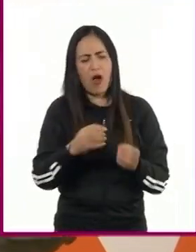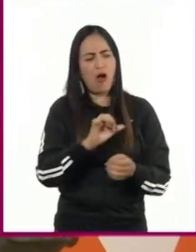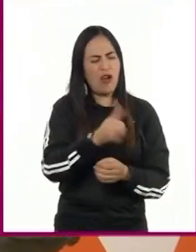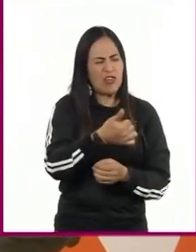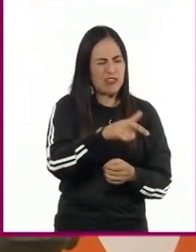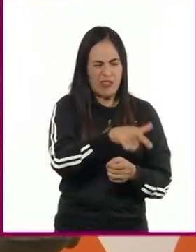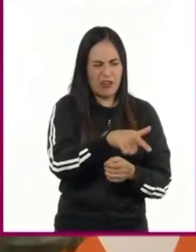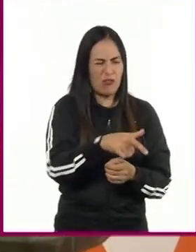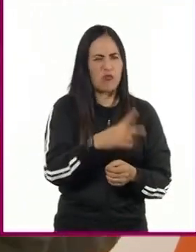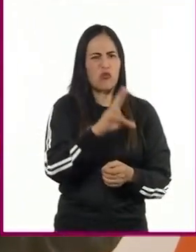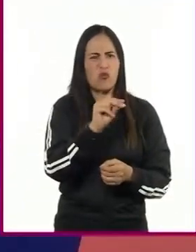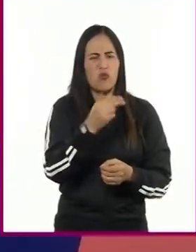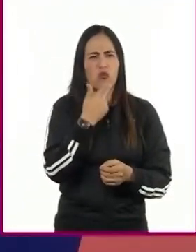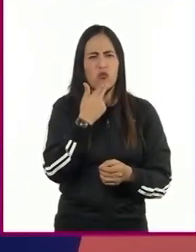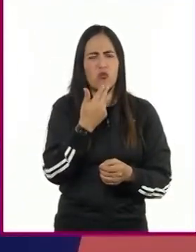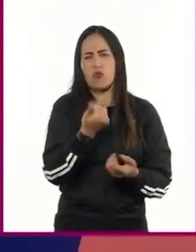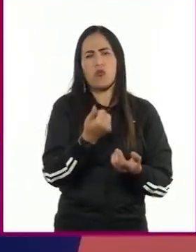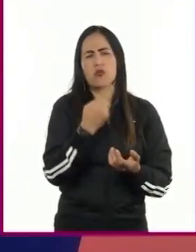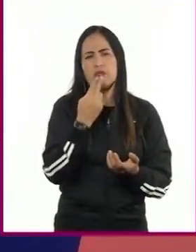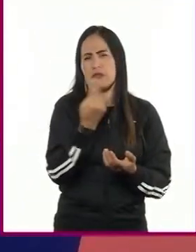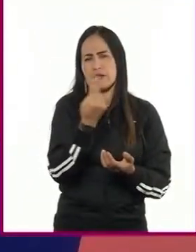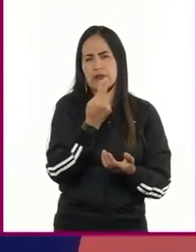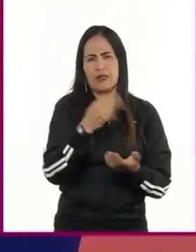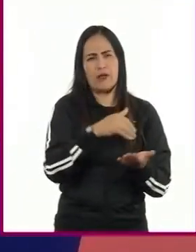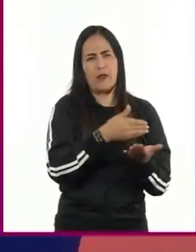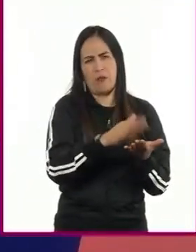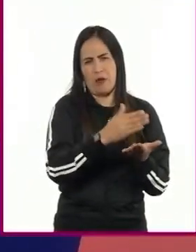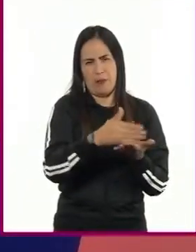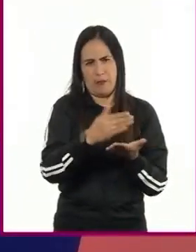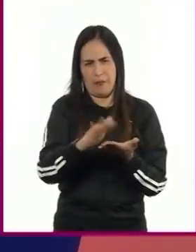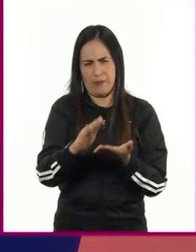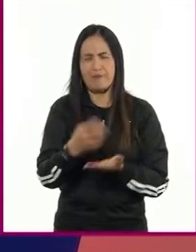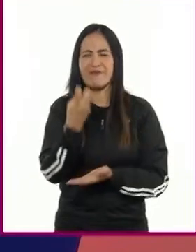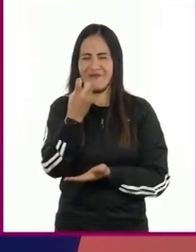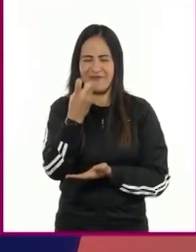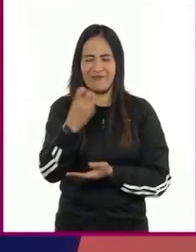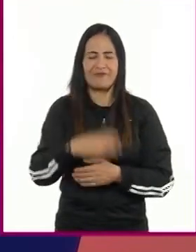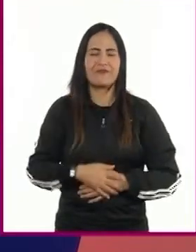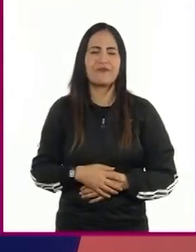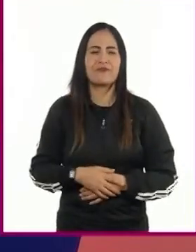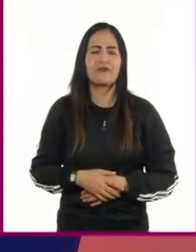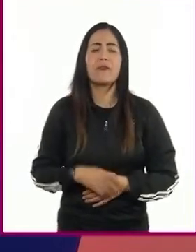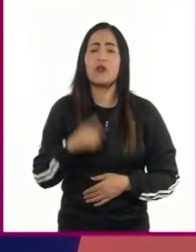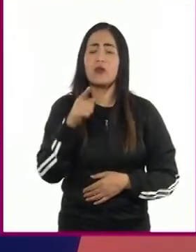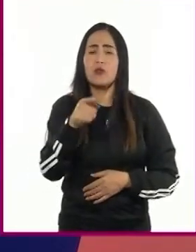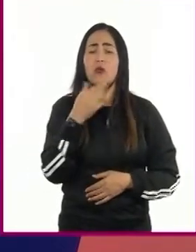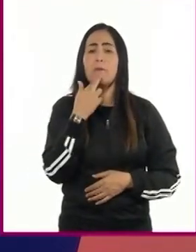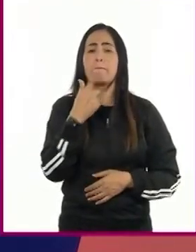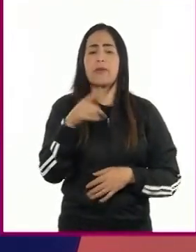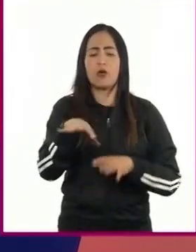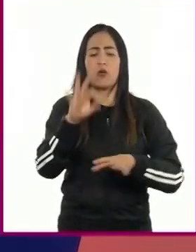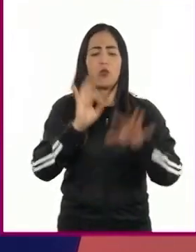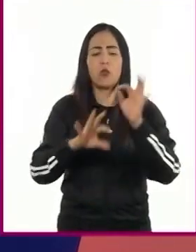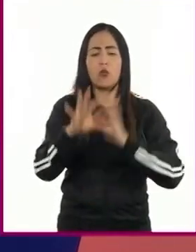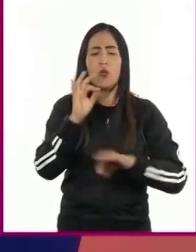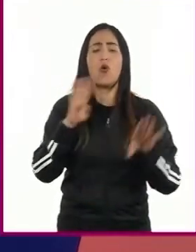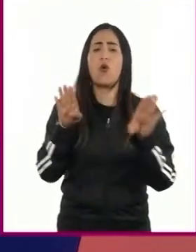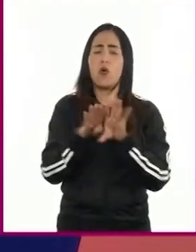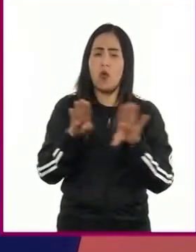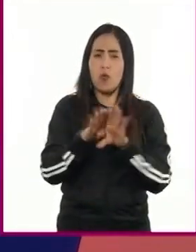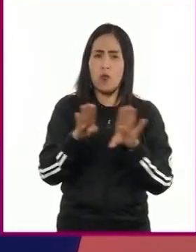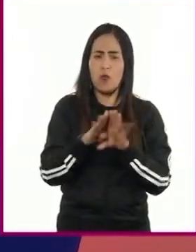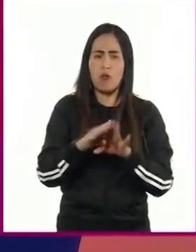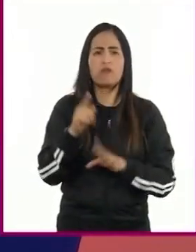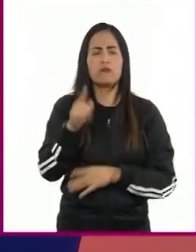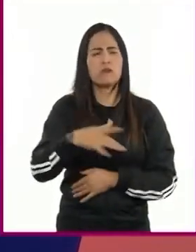lo que considere prescindible. Exactamente, Daniel. Y para que lo hagas de la mejor manera, primeramente debes considerar y llevar a cabo